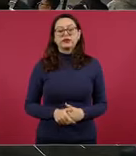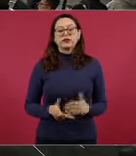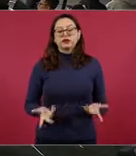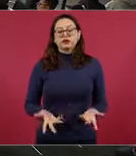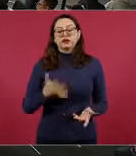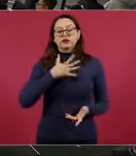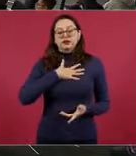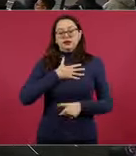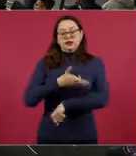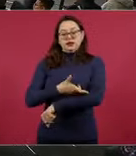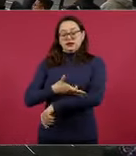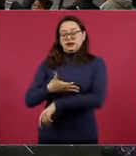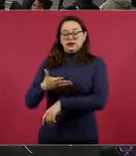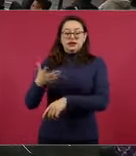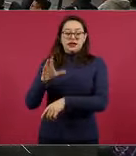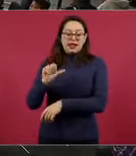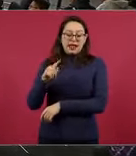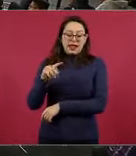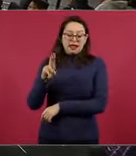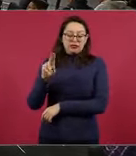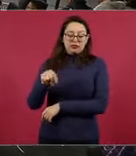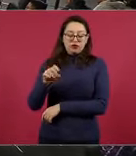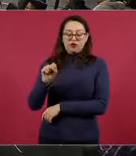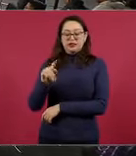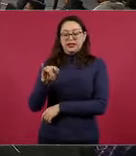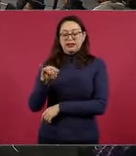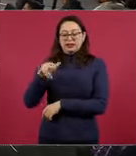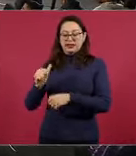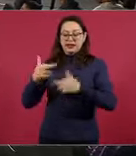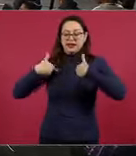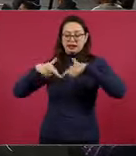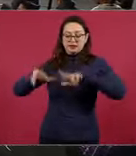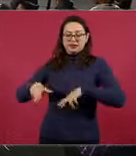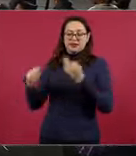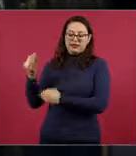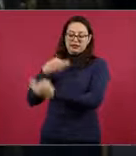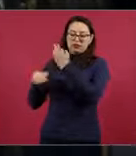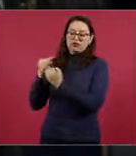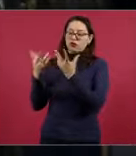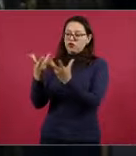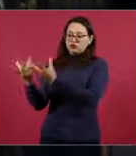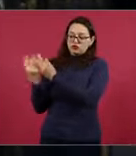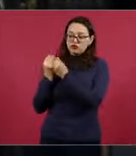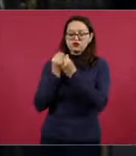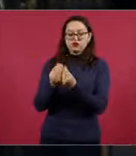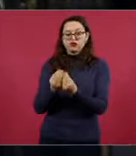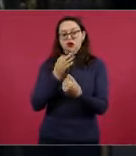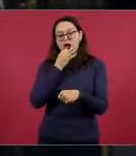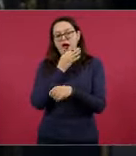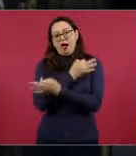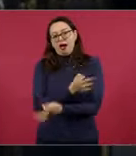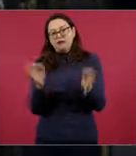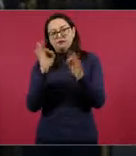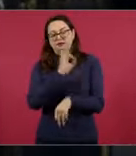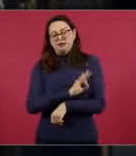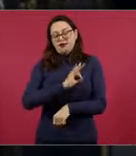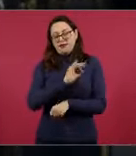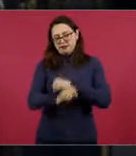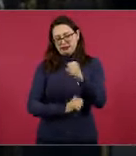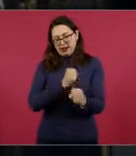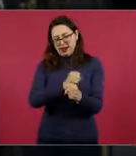y la familia Cantón Cetina, así como todos los medios que integran la familia de Grupo Cantón, pues deseale un feliz año. Y bueno,